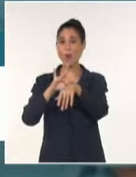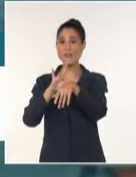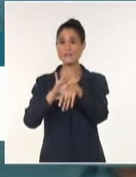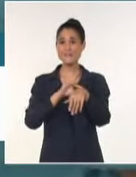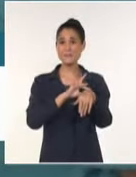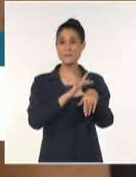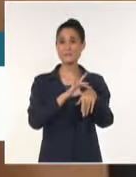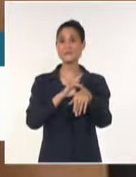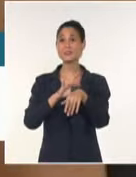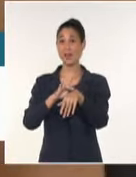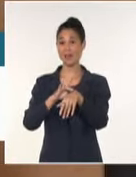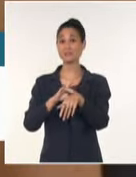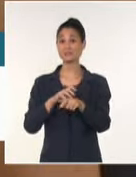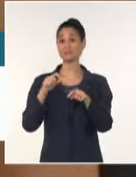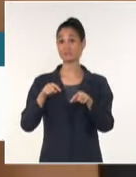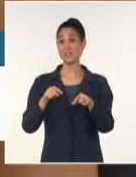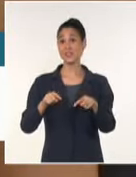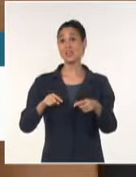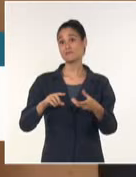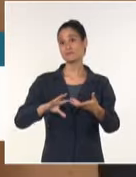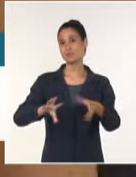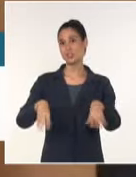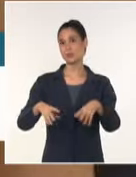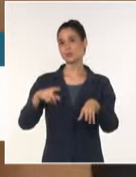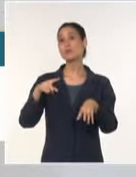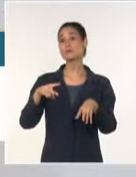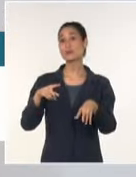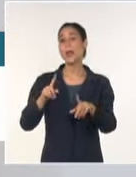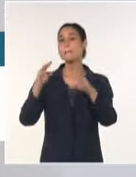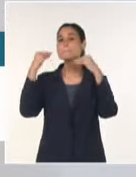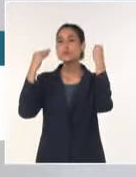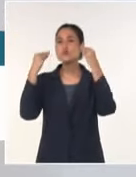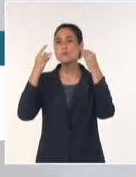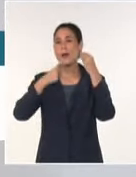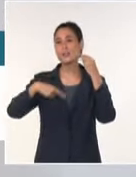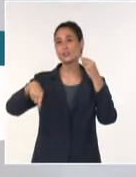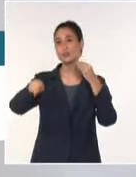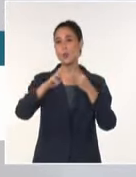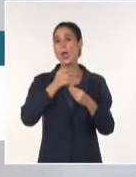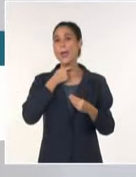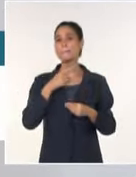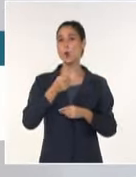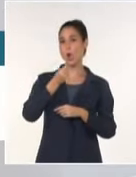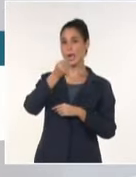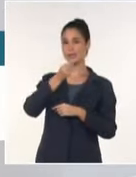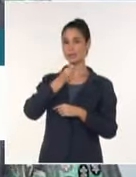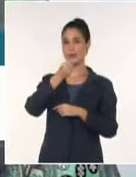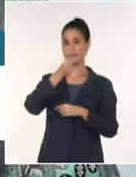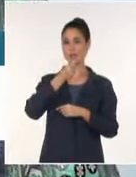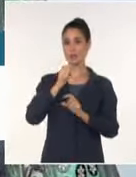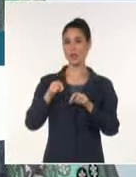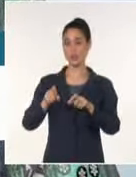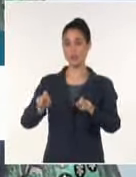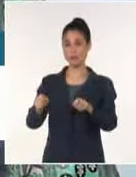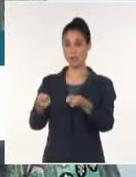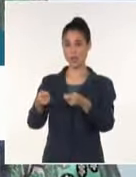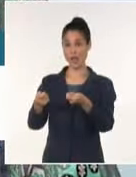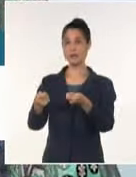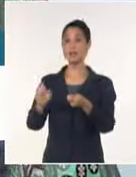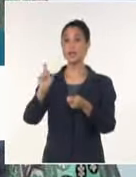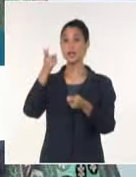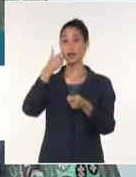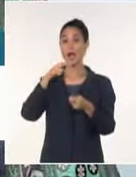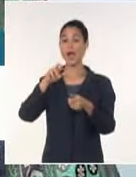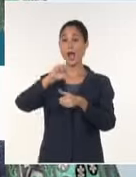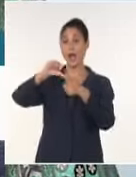vista epidemiológico más preocupan a la población. En entrevista concedida a Canal Caribe, la viceministra de Salud,